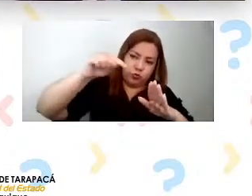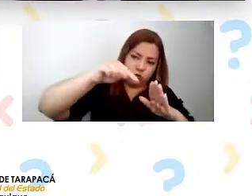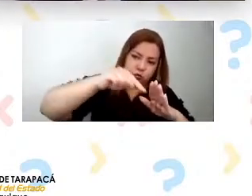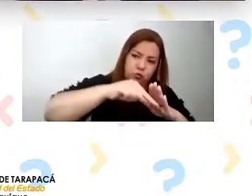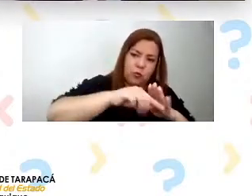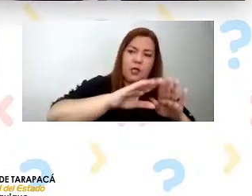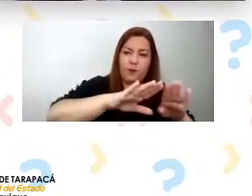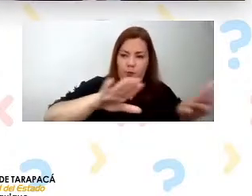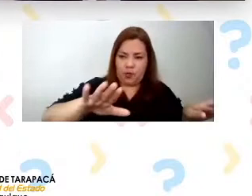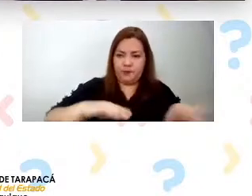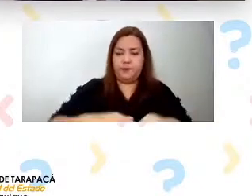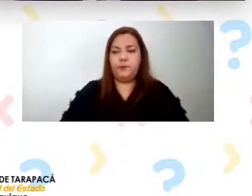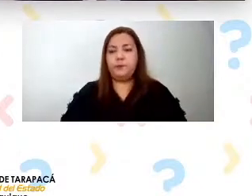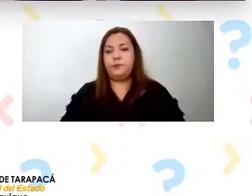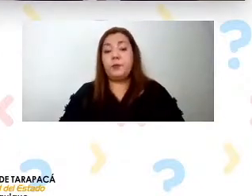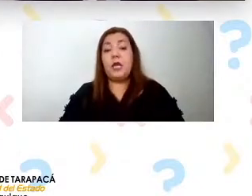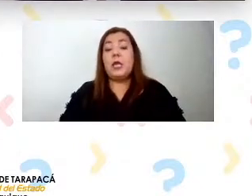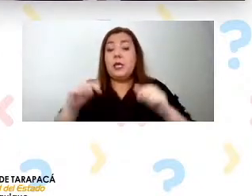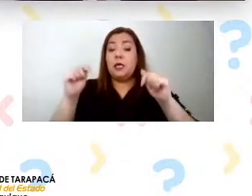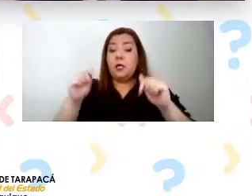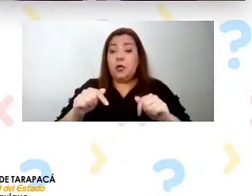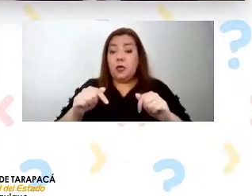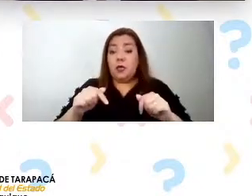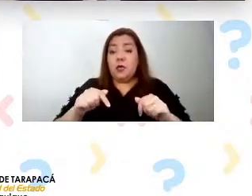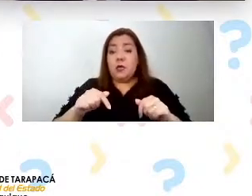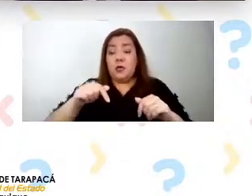En el altiplano,